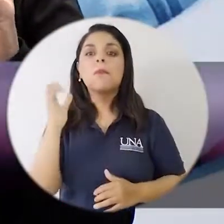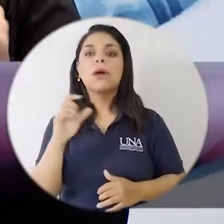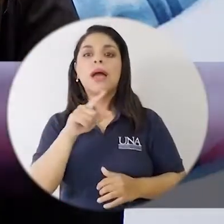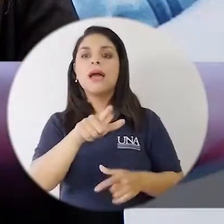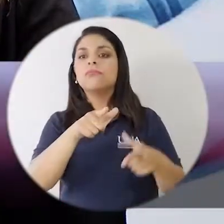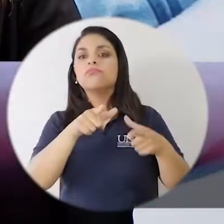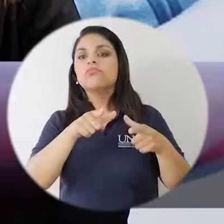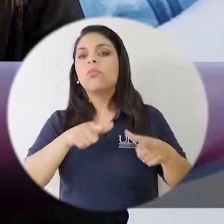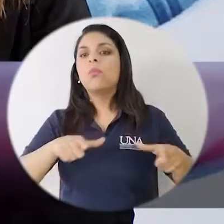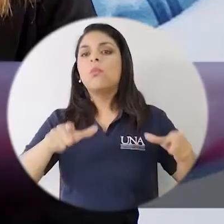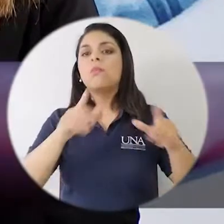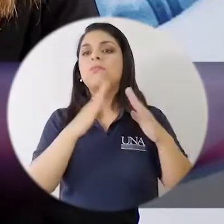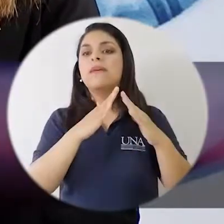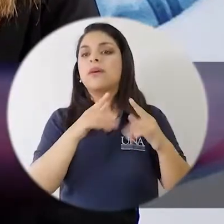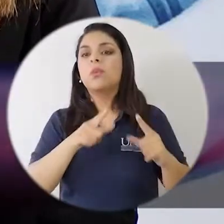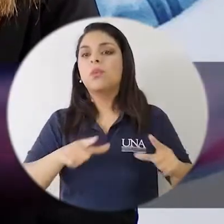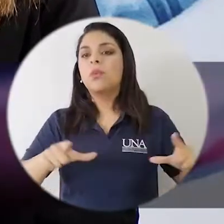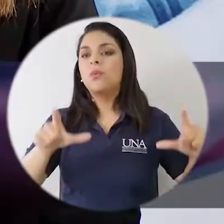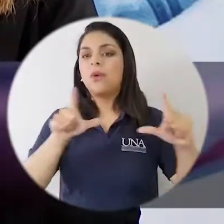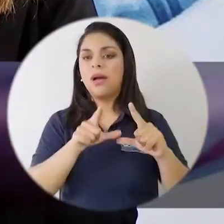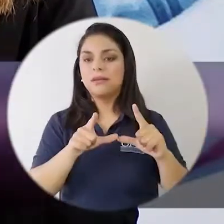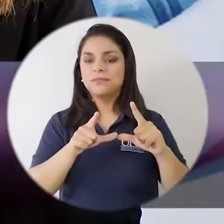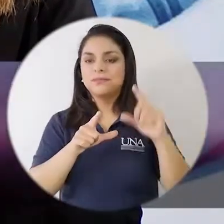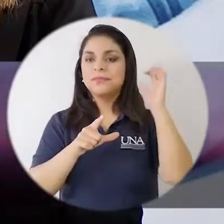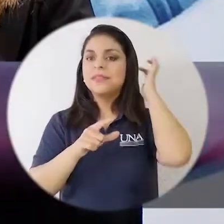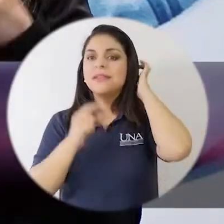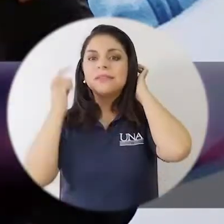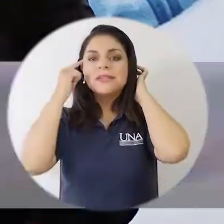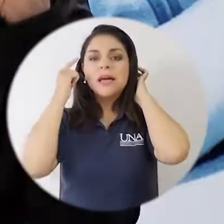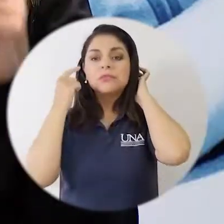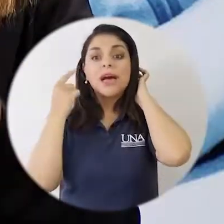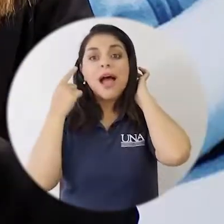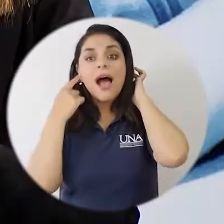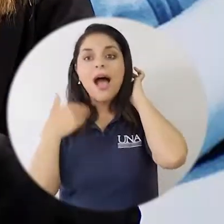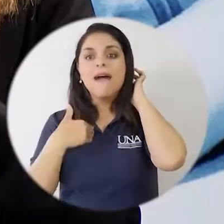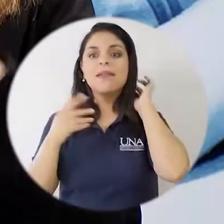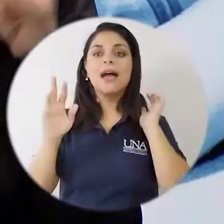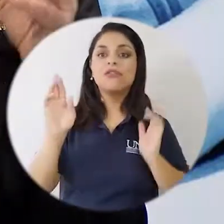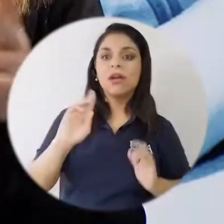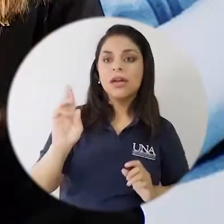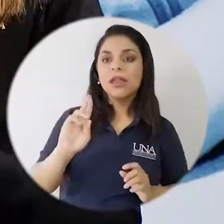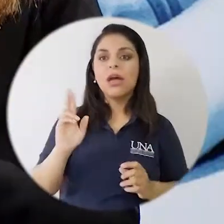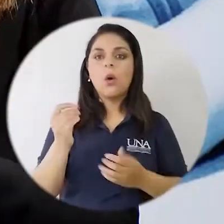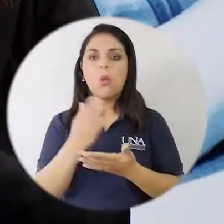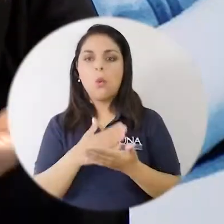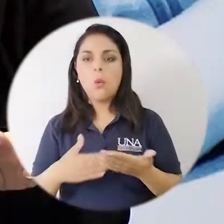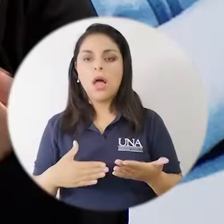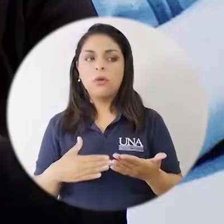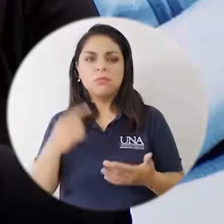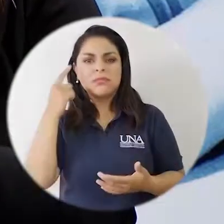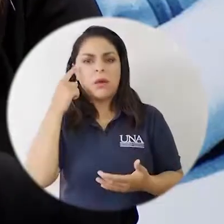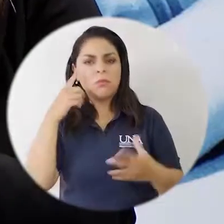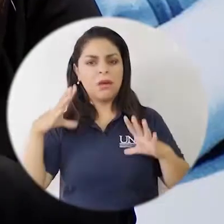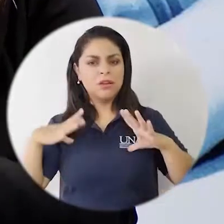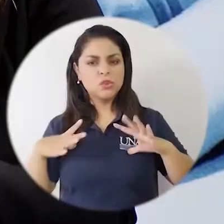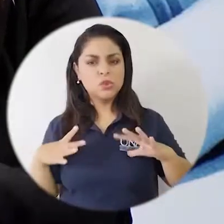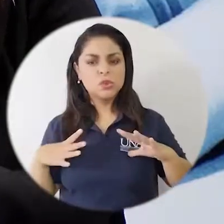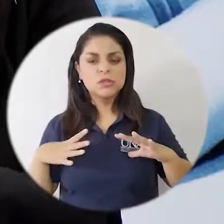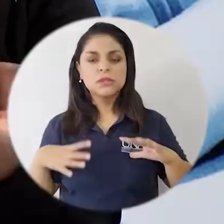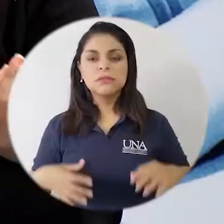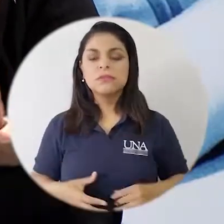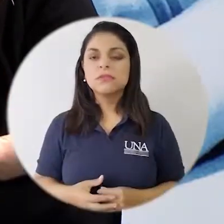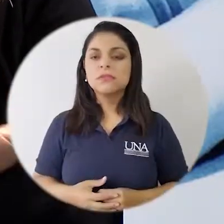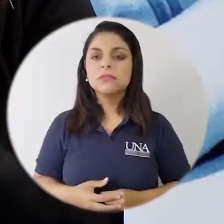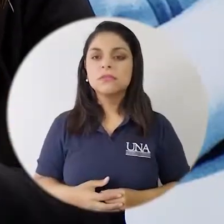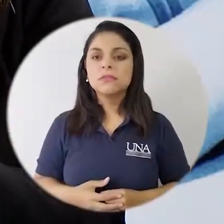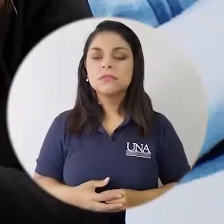sabe que hay ojos para todos lados. Entonces ya le denuncian que estaba en una parte de recreo, que estaba, y uno dice, bueno, puede ser que esté de vacaciones, o